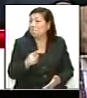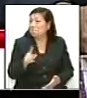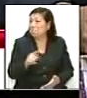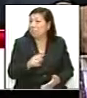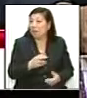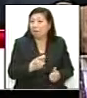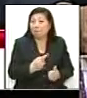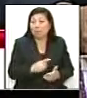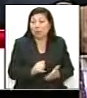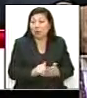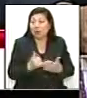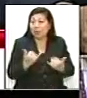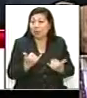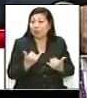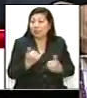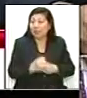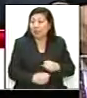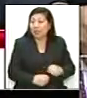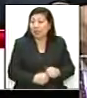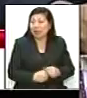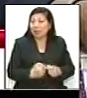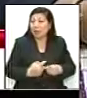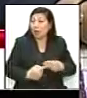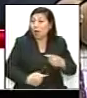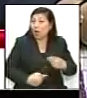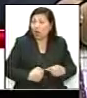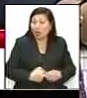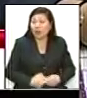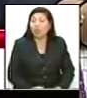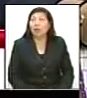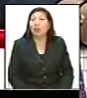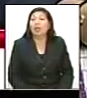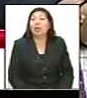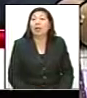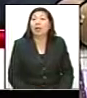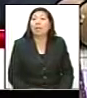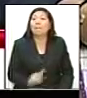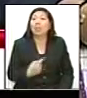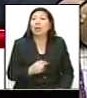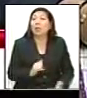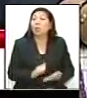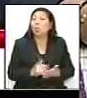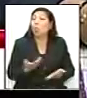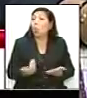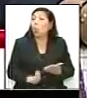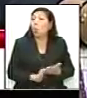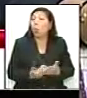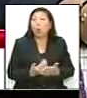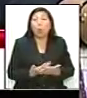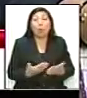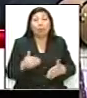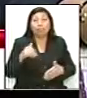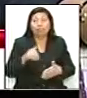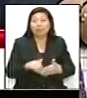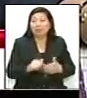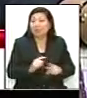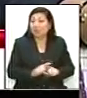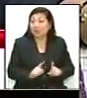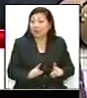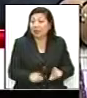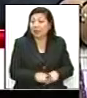solamente para este año, para los siguientes, sino para ahora que no hay reelección, cosa que también